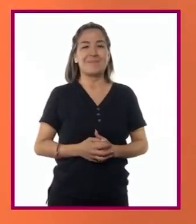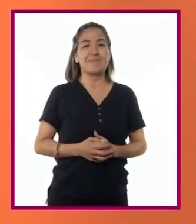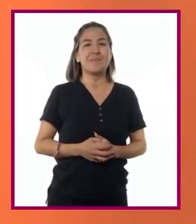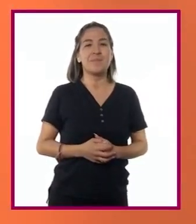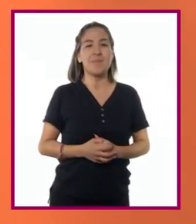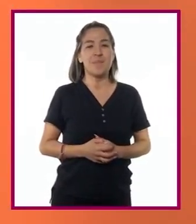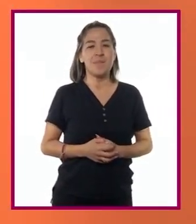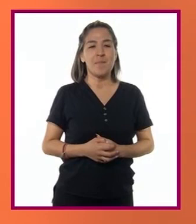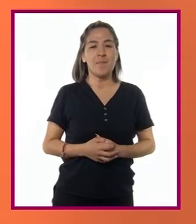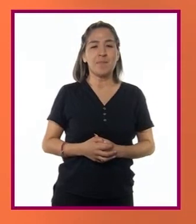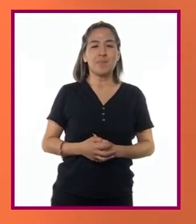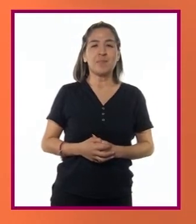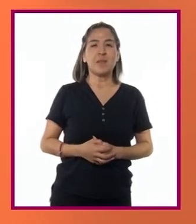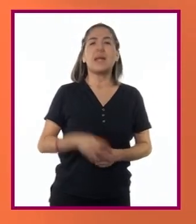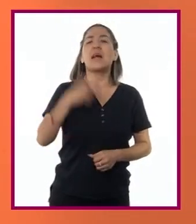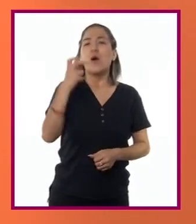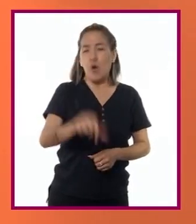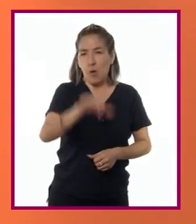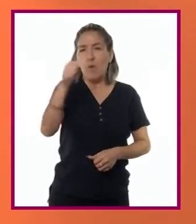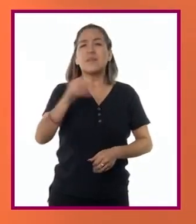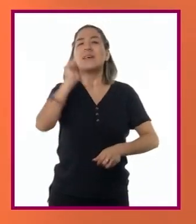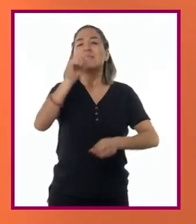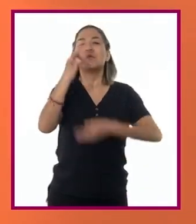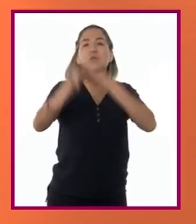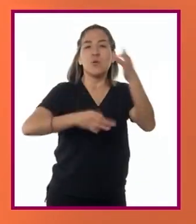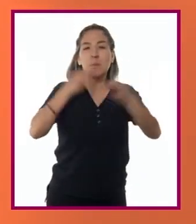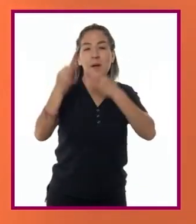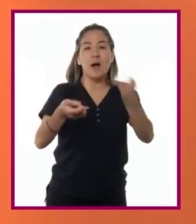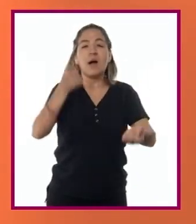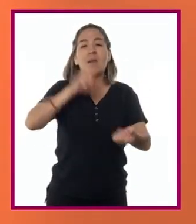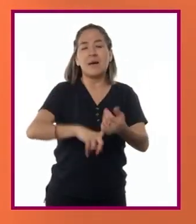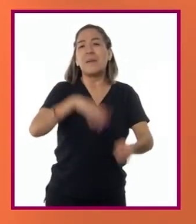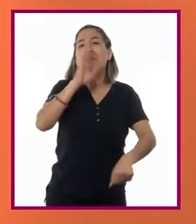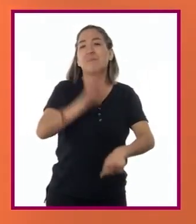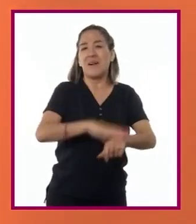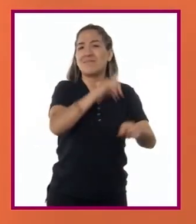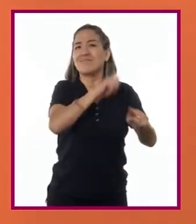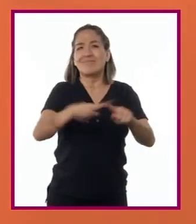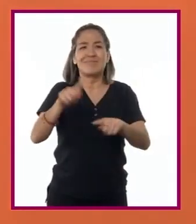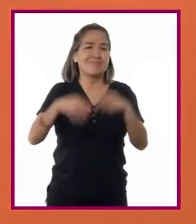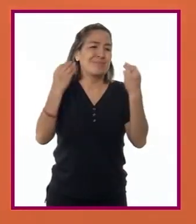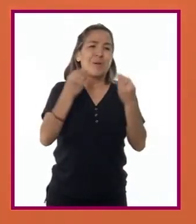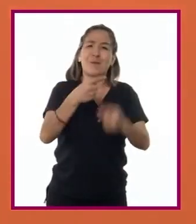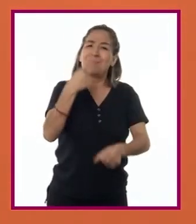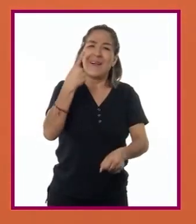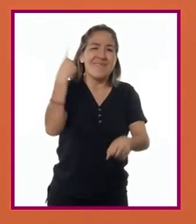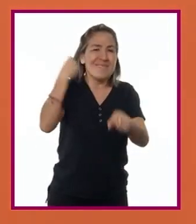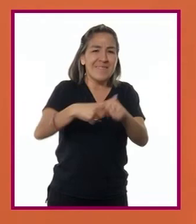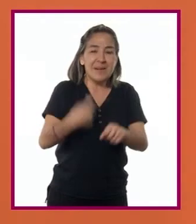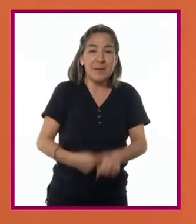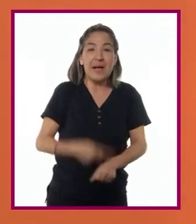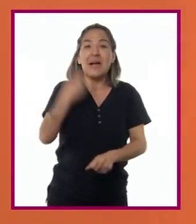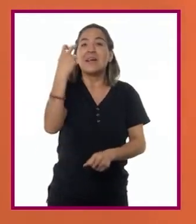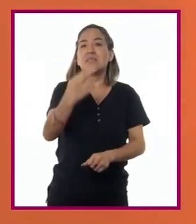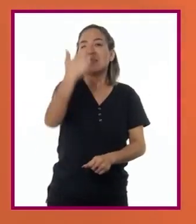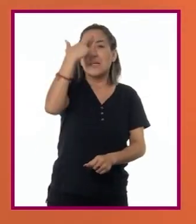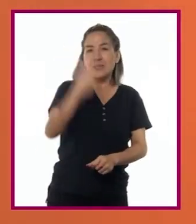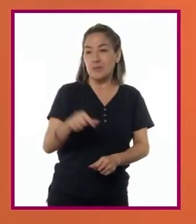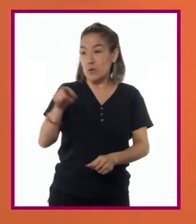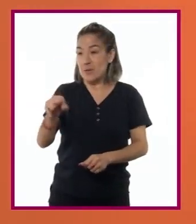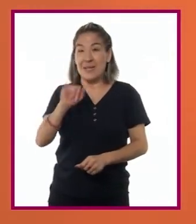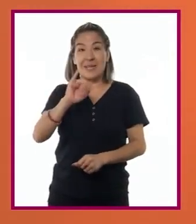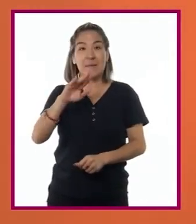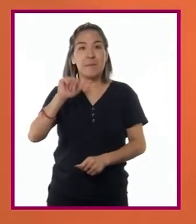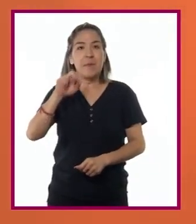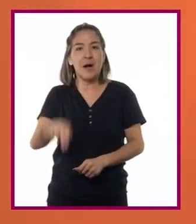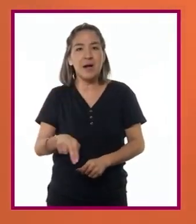En otros casos, la propaganda refiere el tratamiento de innumerables padecimientos a partir de la influencia de los imanes